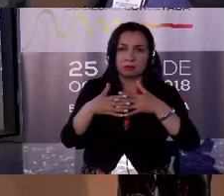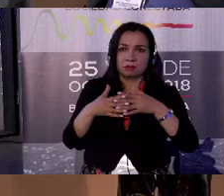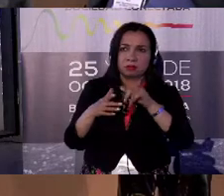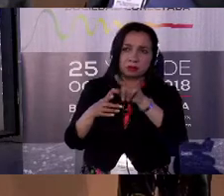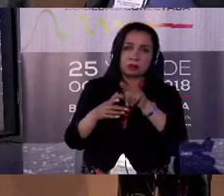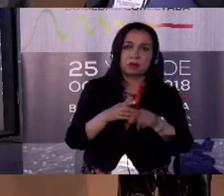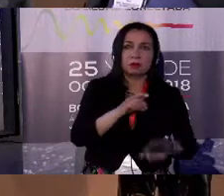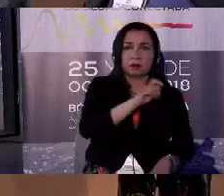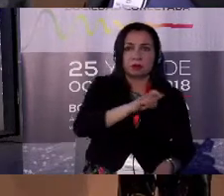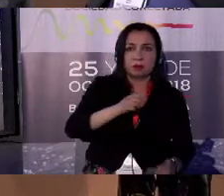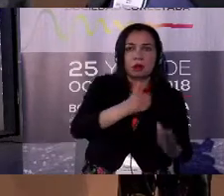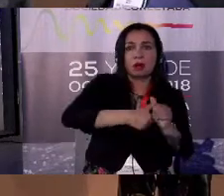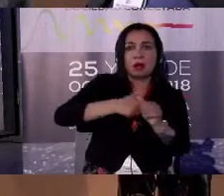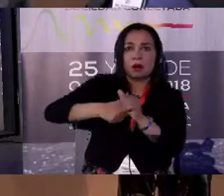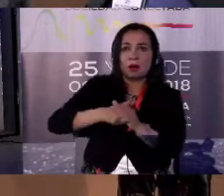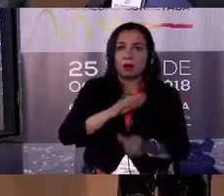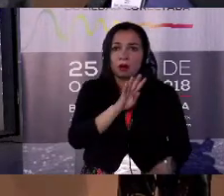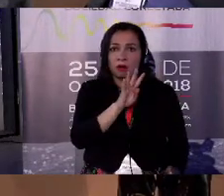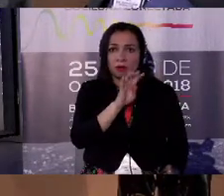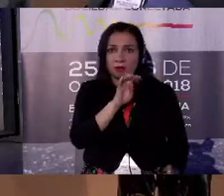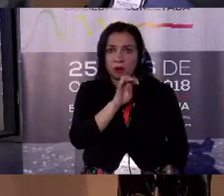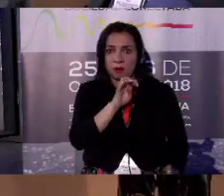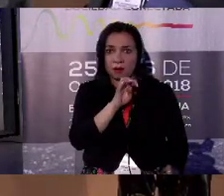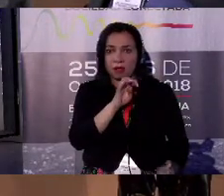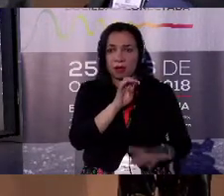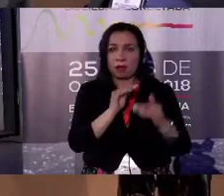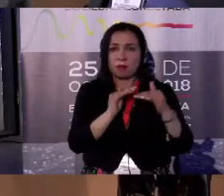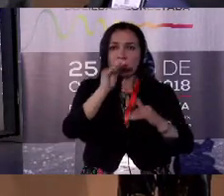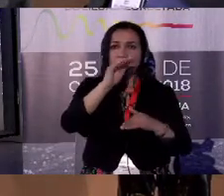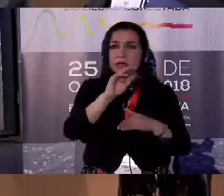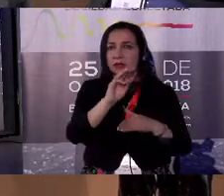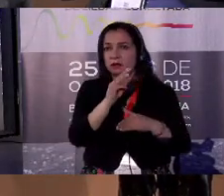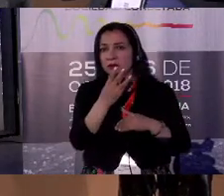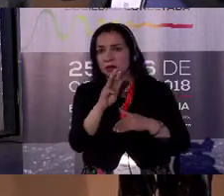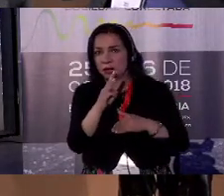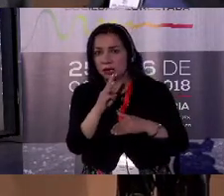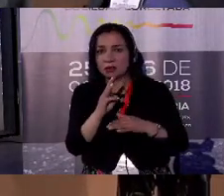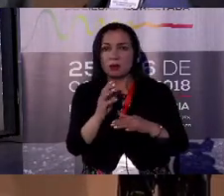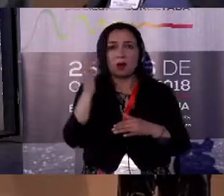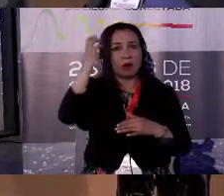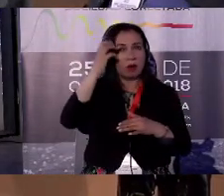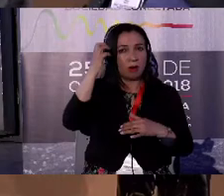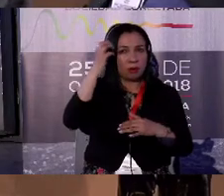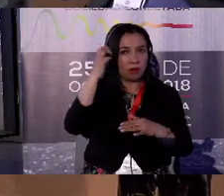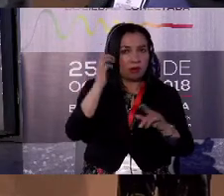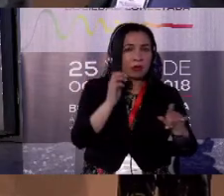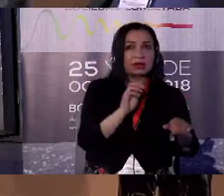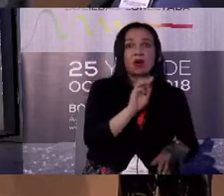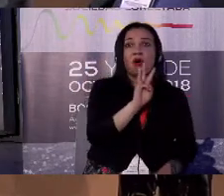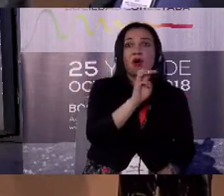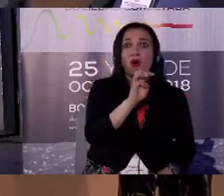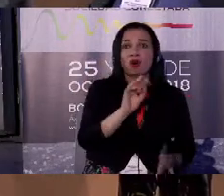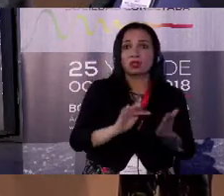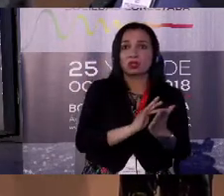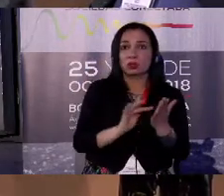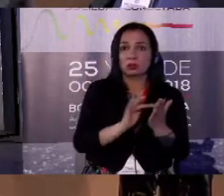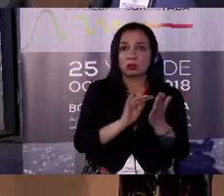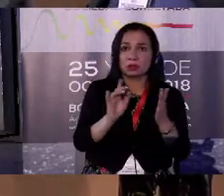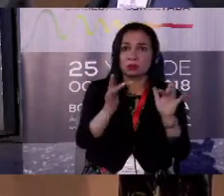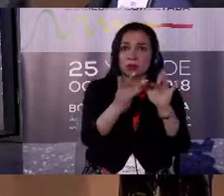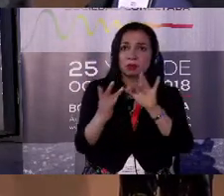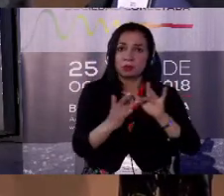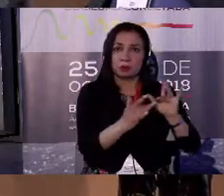Europa está pasando de 5 dispositivos por persona a cerca de 8, sobre 8 dispositivos por persona conectados. En el caso de América Latina,